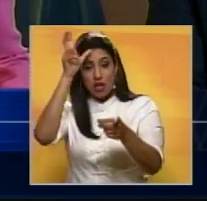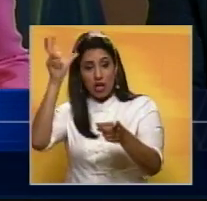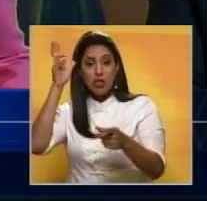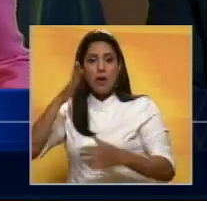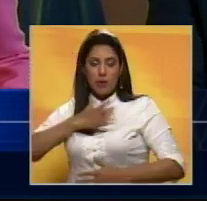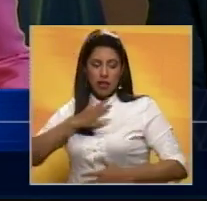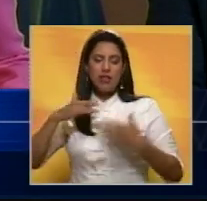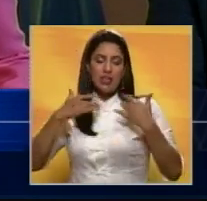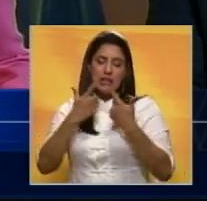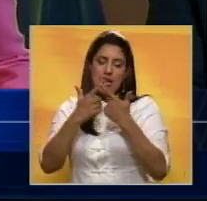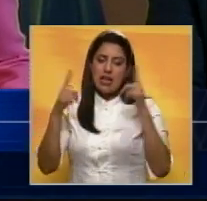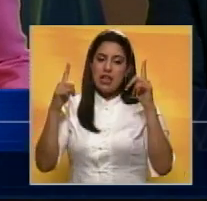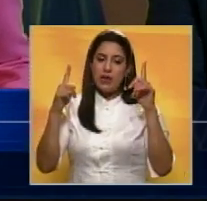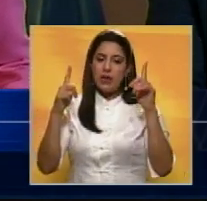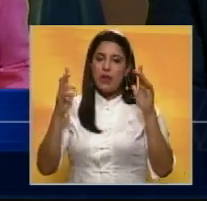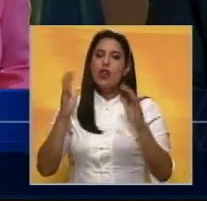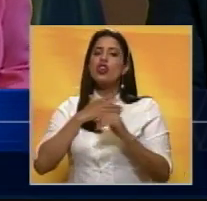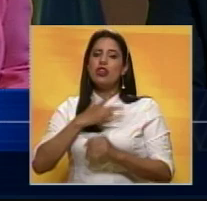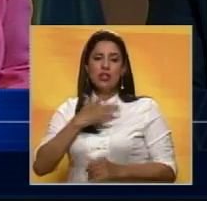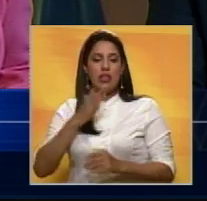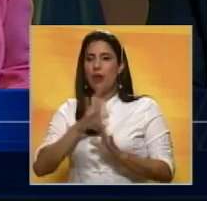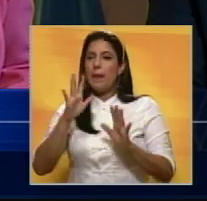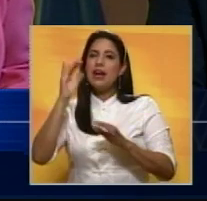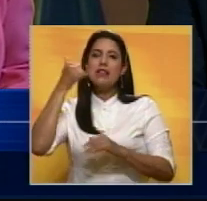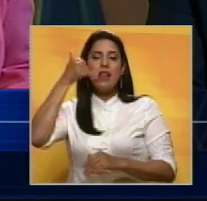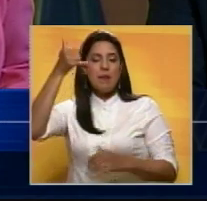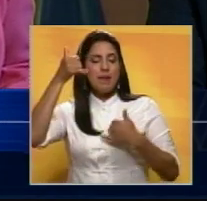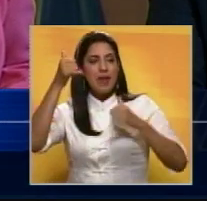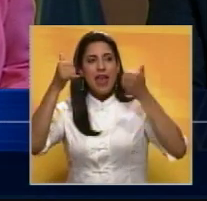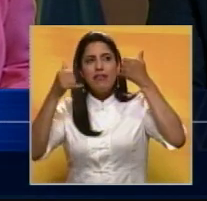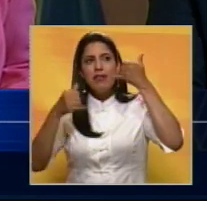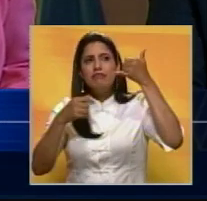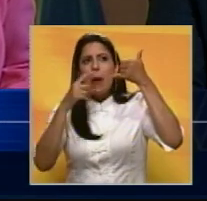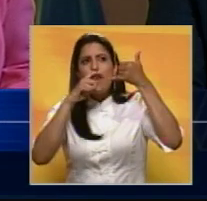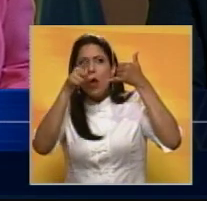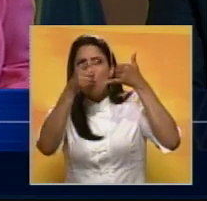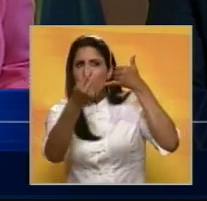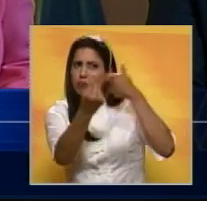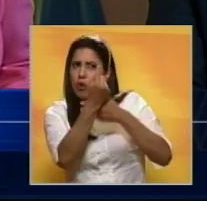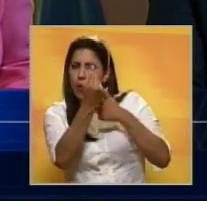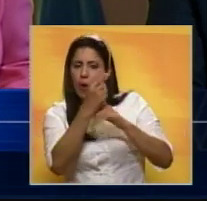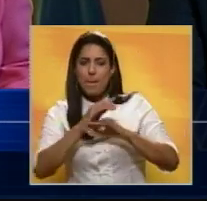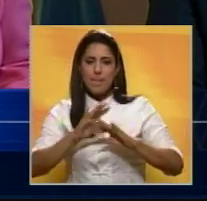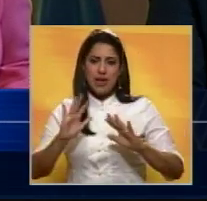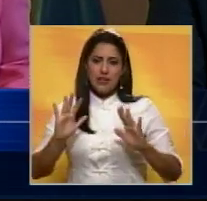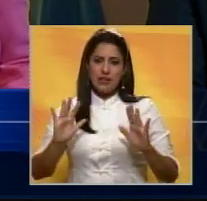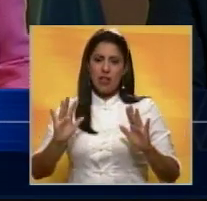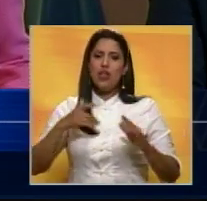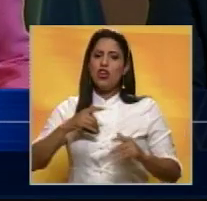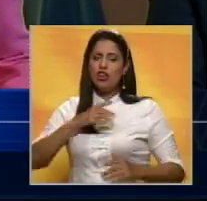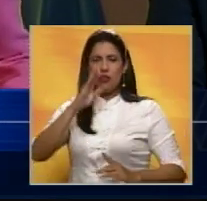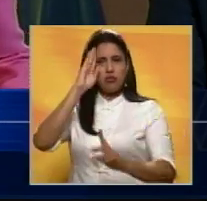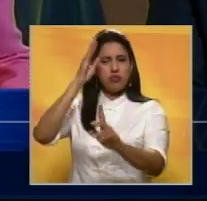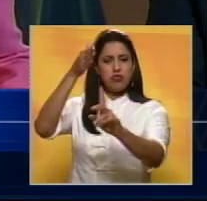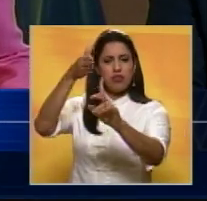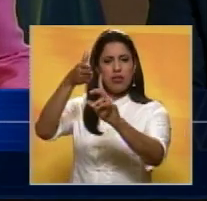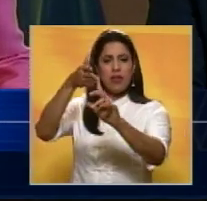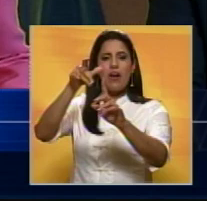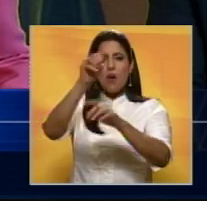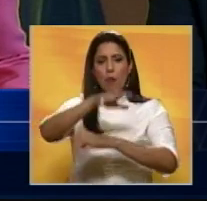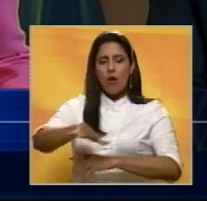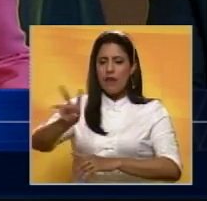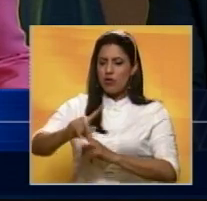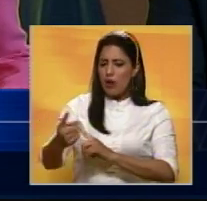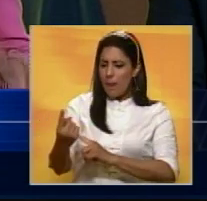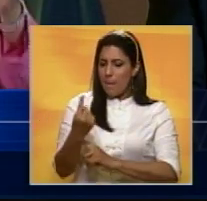cancilleres, pero yo me siento muy libre de eso. Yo solamente tengo que llamar a mi jefe Nicolás Maduro Moro y siempre veo la dirección que marca el pueblo